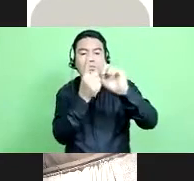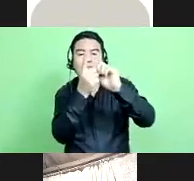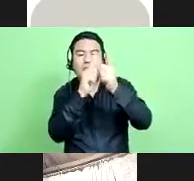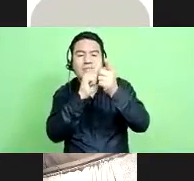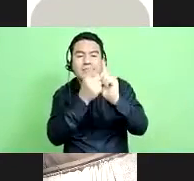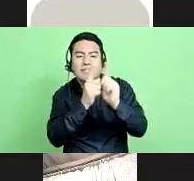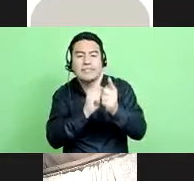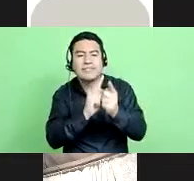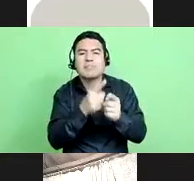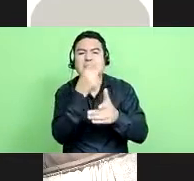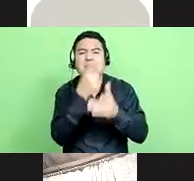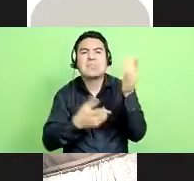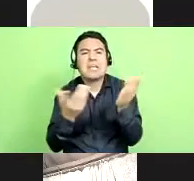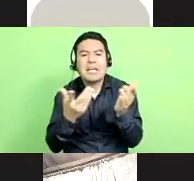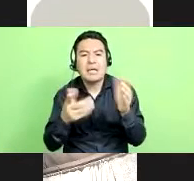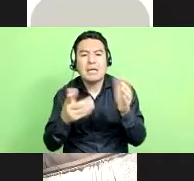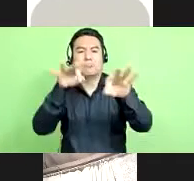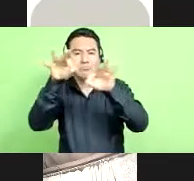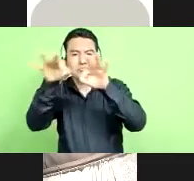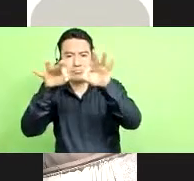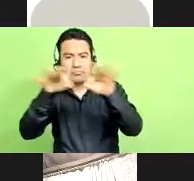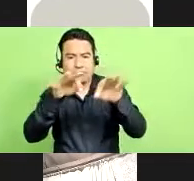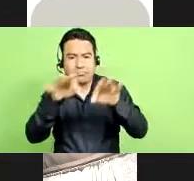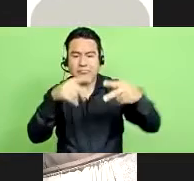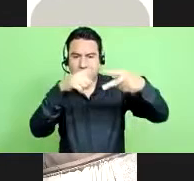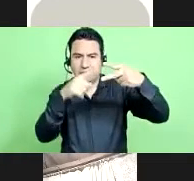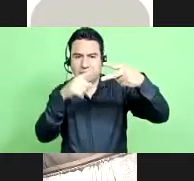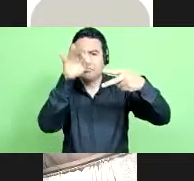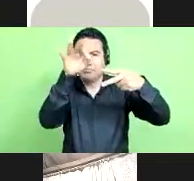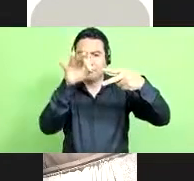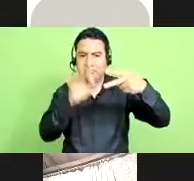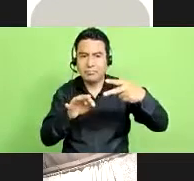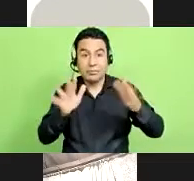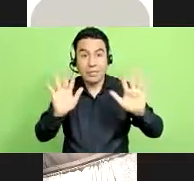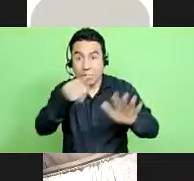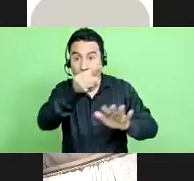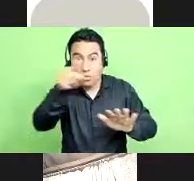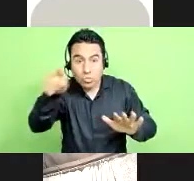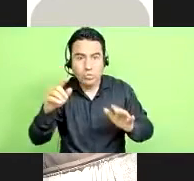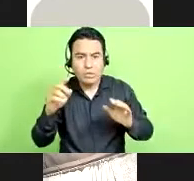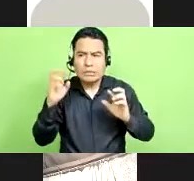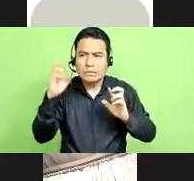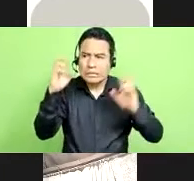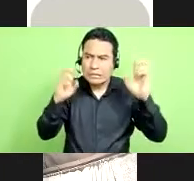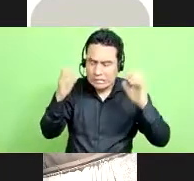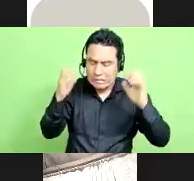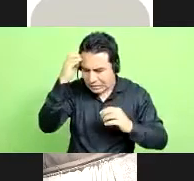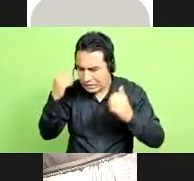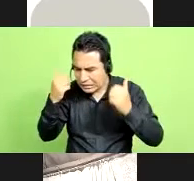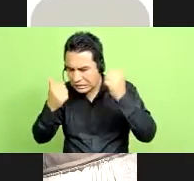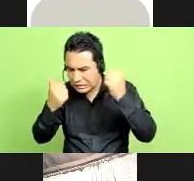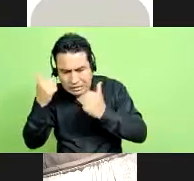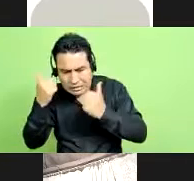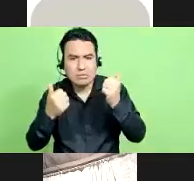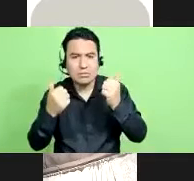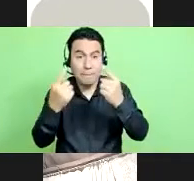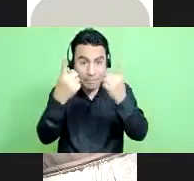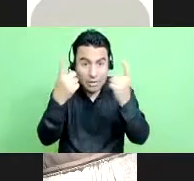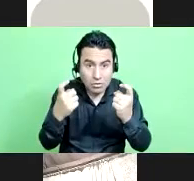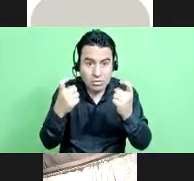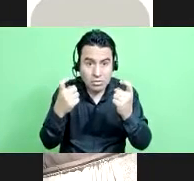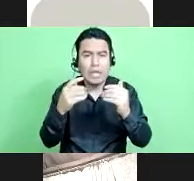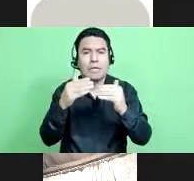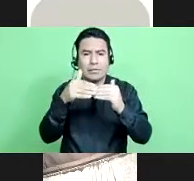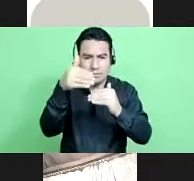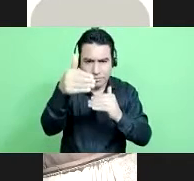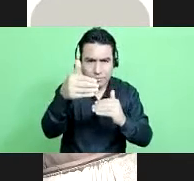120 la solución de dudas o consultas acerca del proceso de consulta lo realizaremos preferentemente por